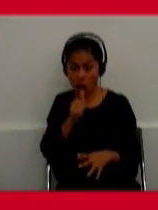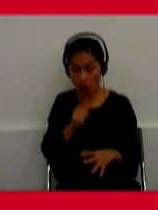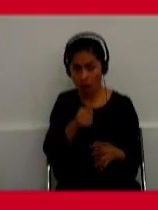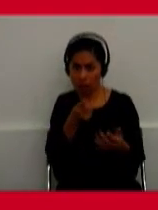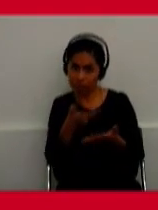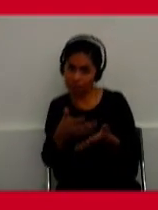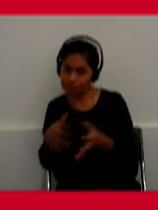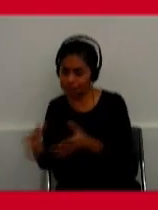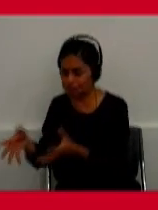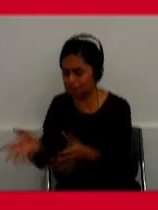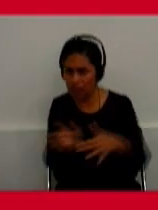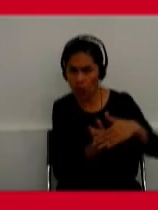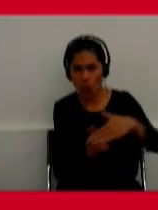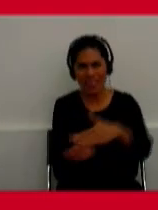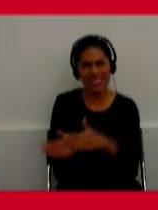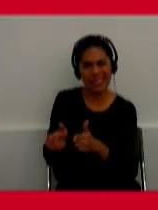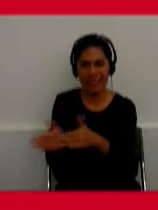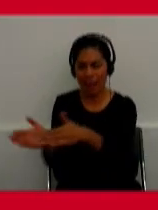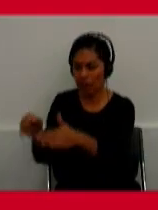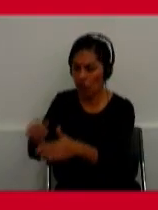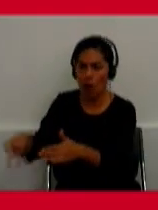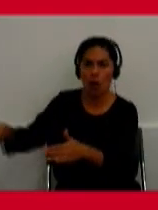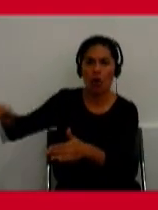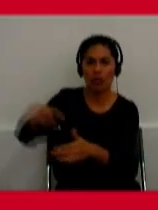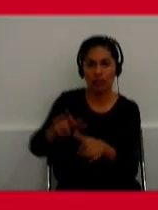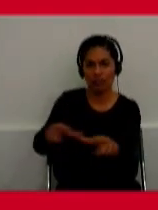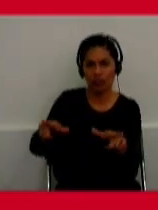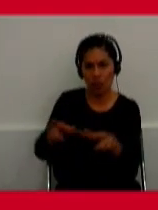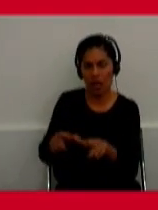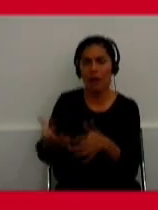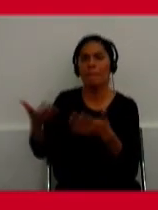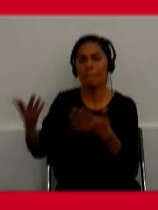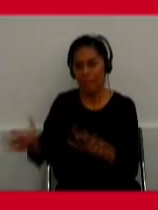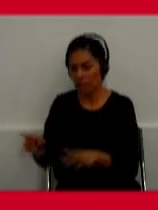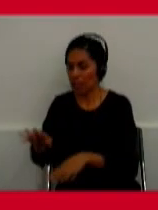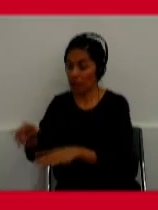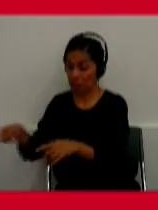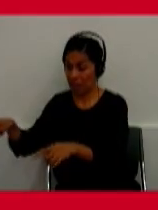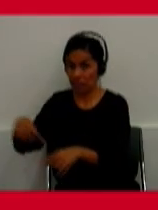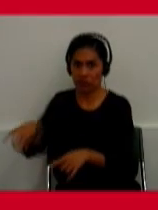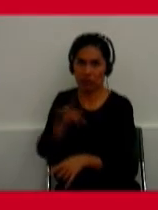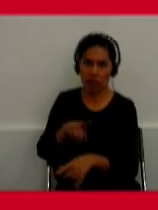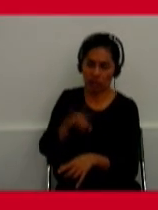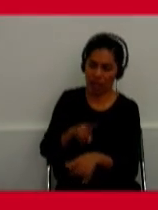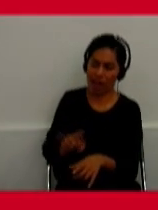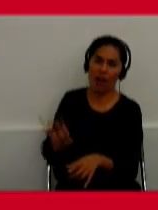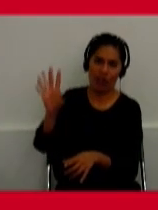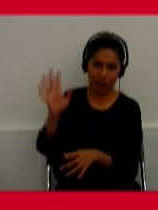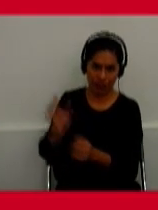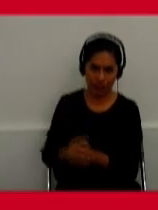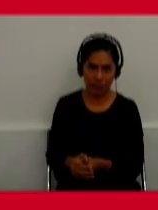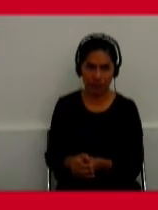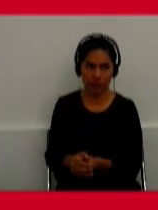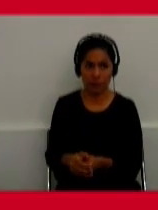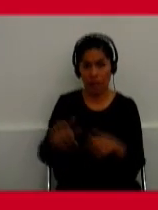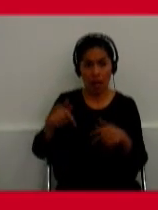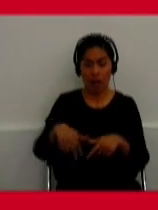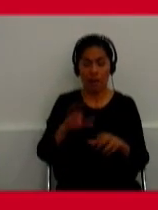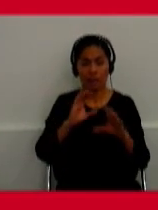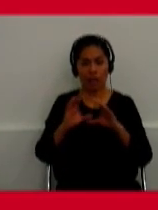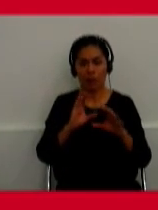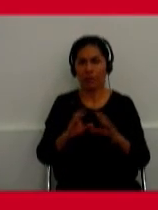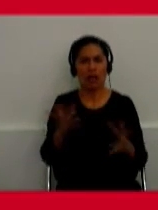concentradora o otros usos asociados. Esa es una gran ventaja también. Bueno, vamos a hablar un poco